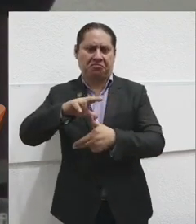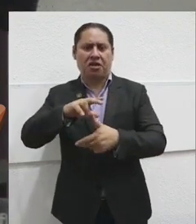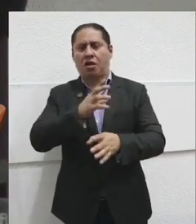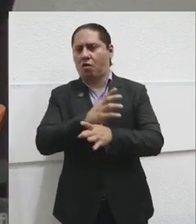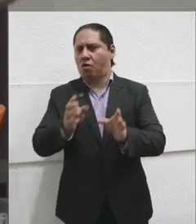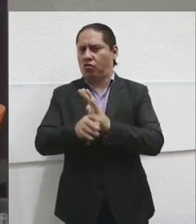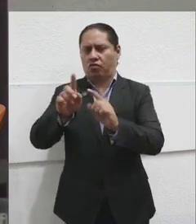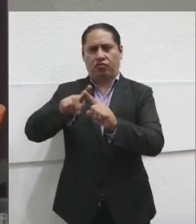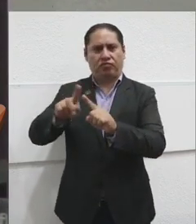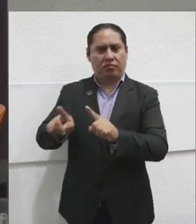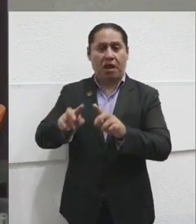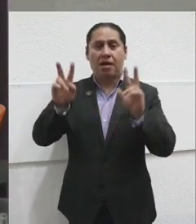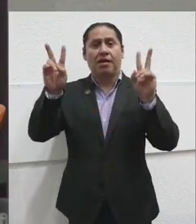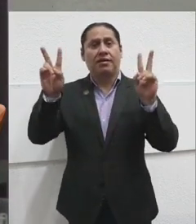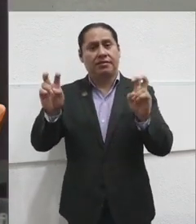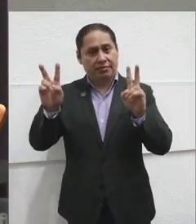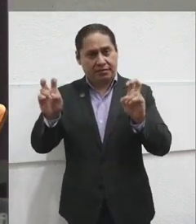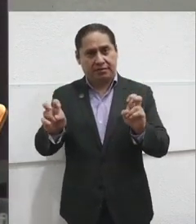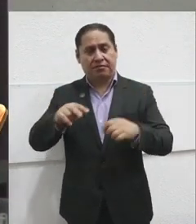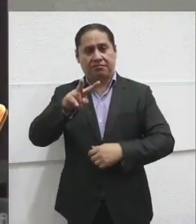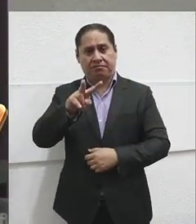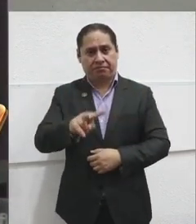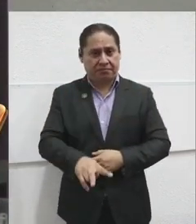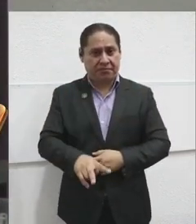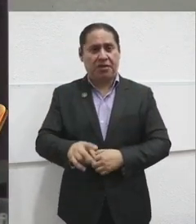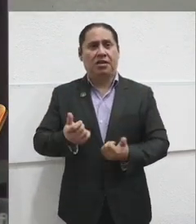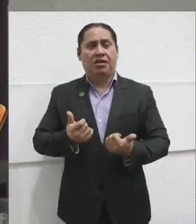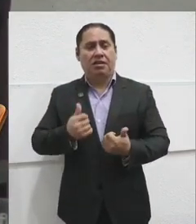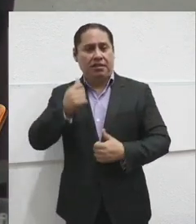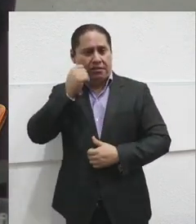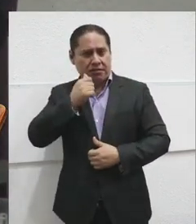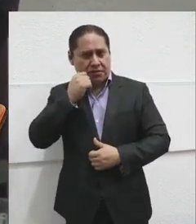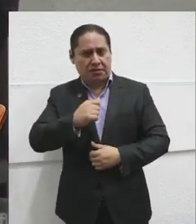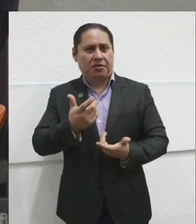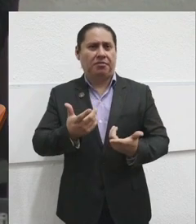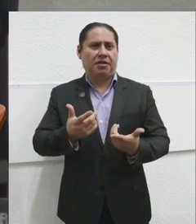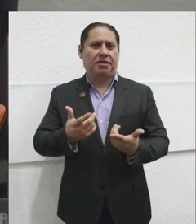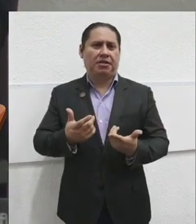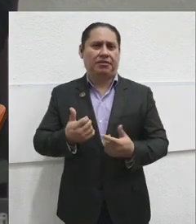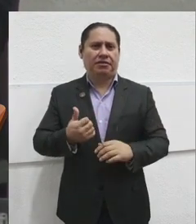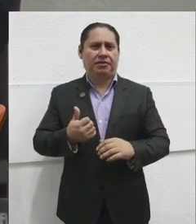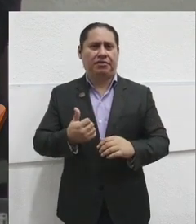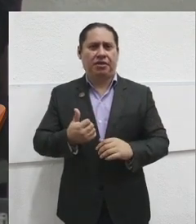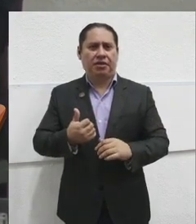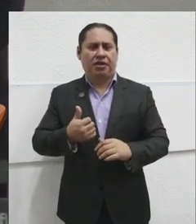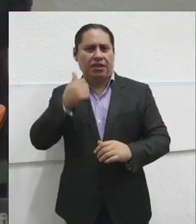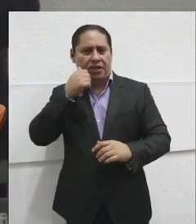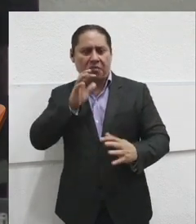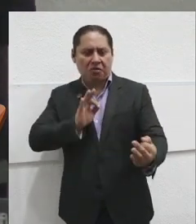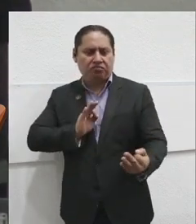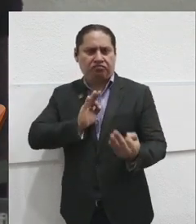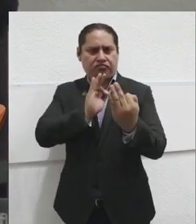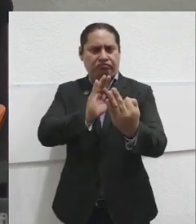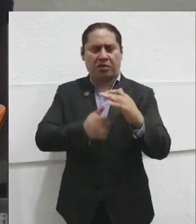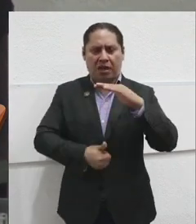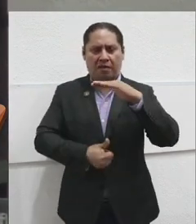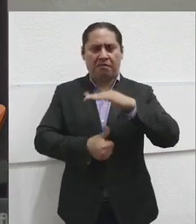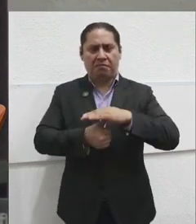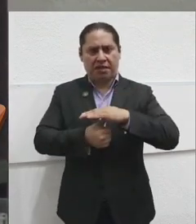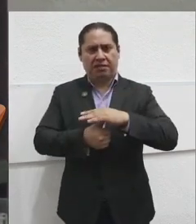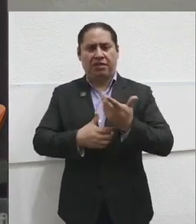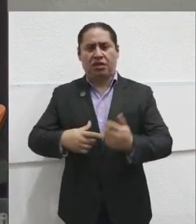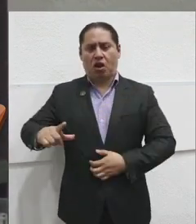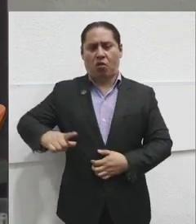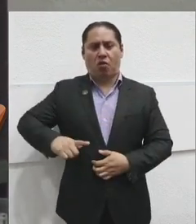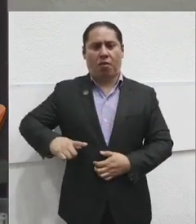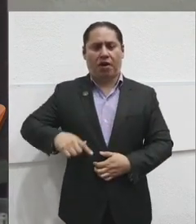que ha sido permanentemente y todos los días lo trata en la mesa de seguridad el